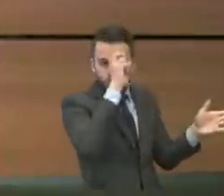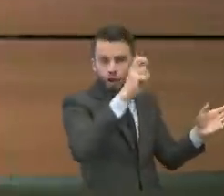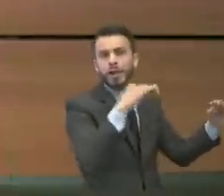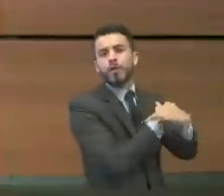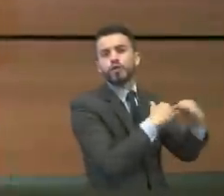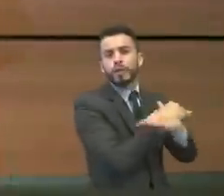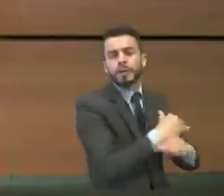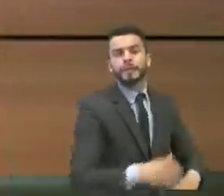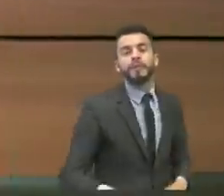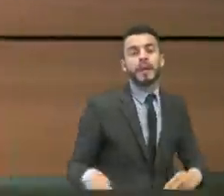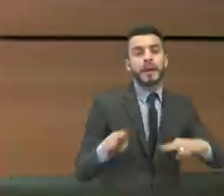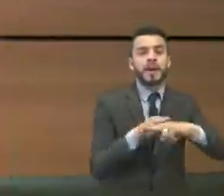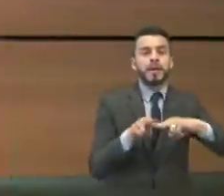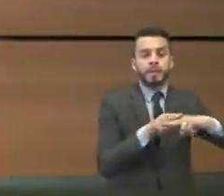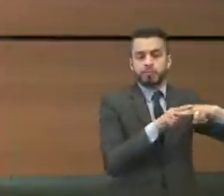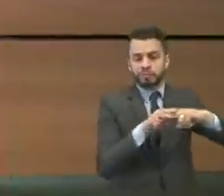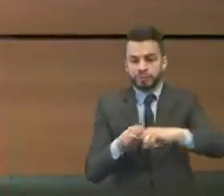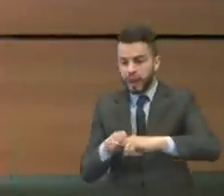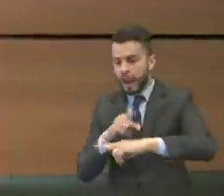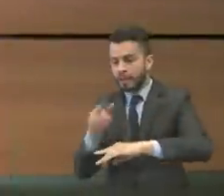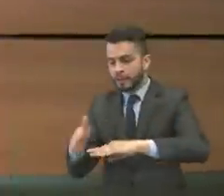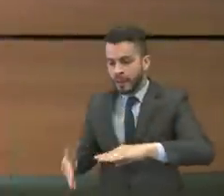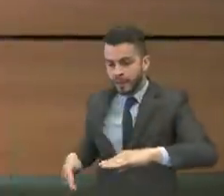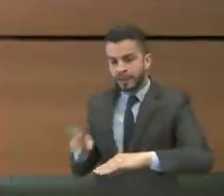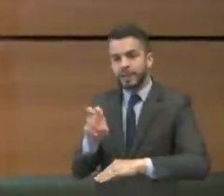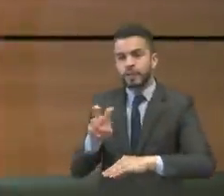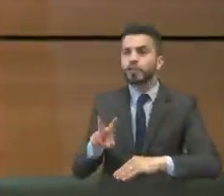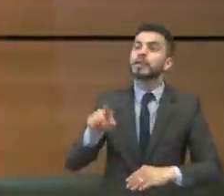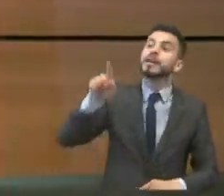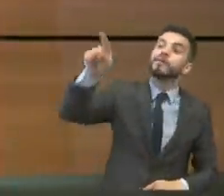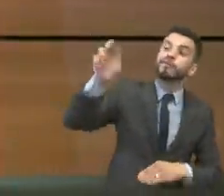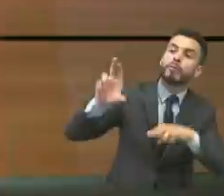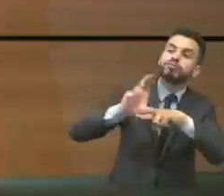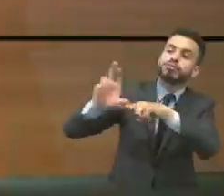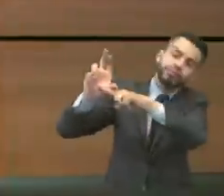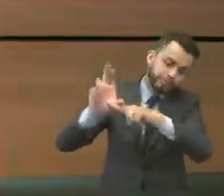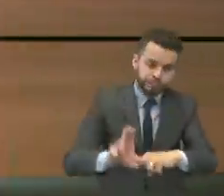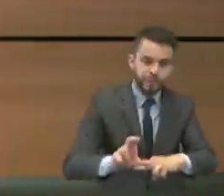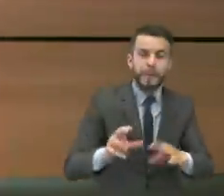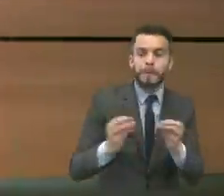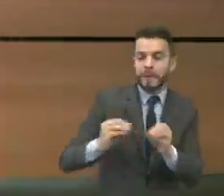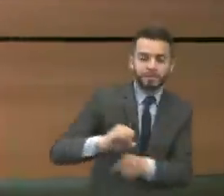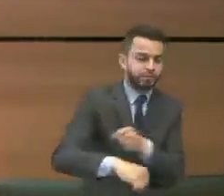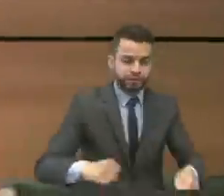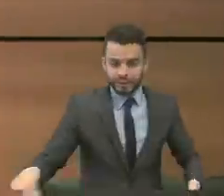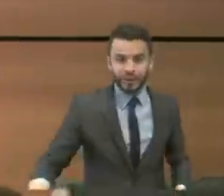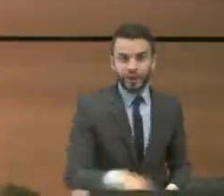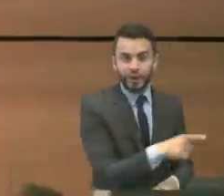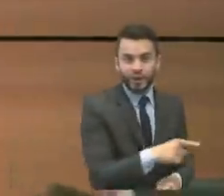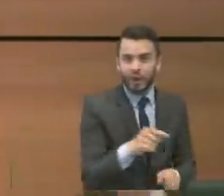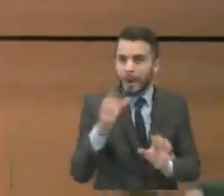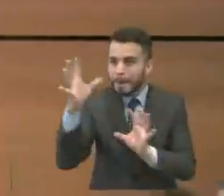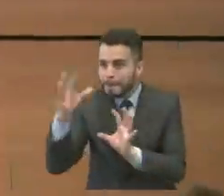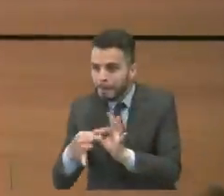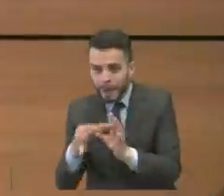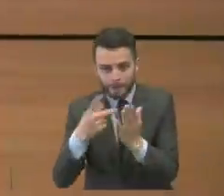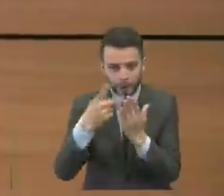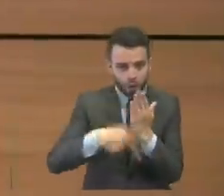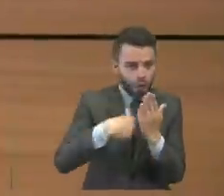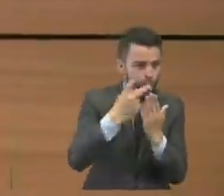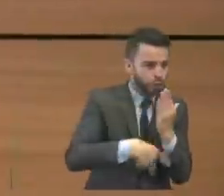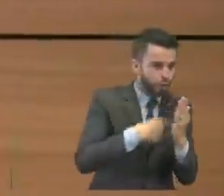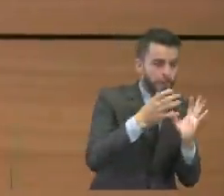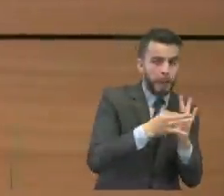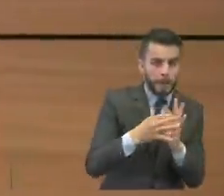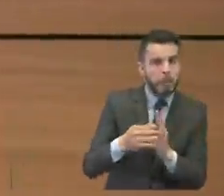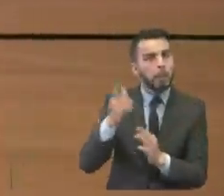a la 72, con la cicloalameda del medio milenio, etc. Y pues creemos que nos alcanza con la plata que